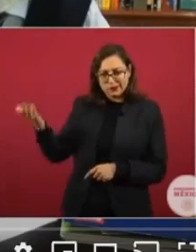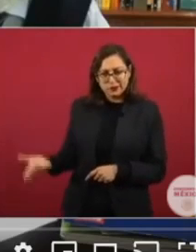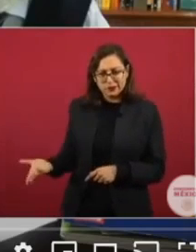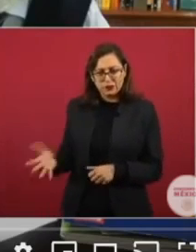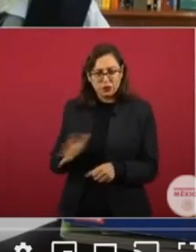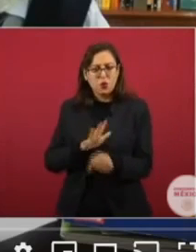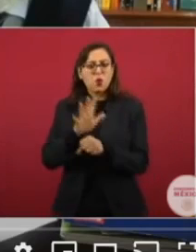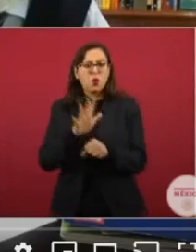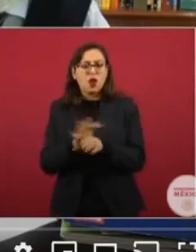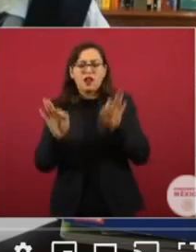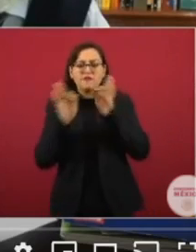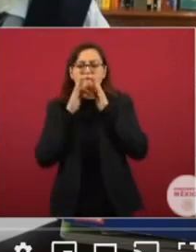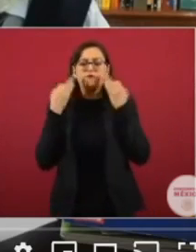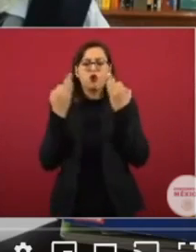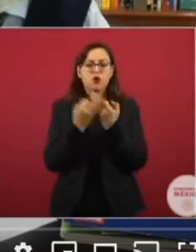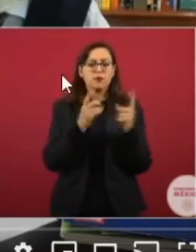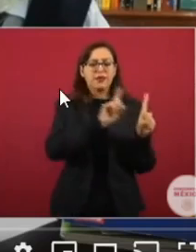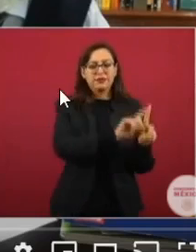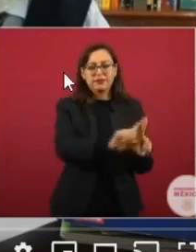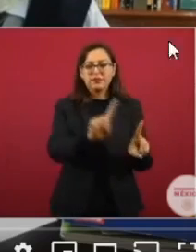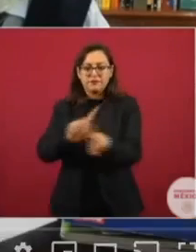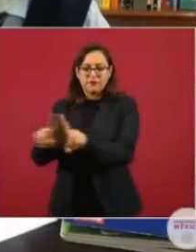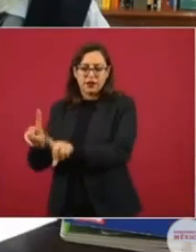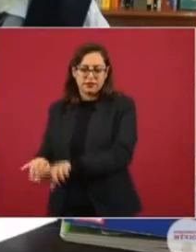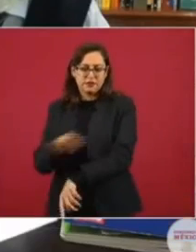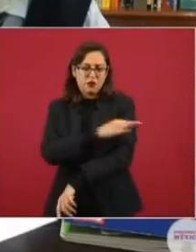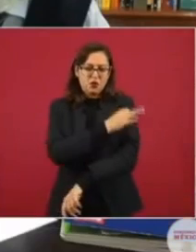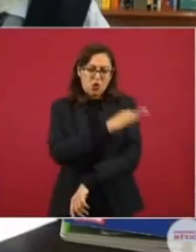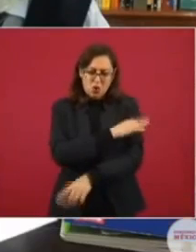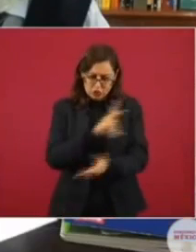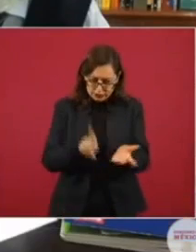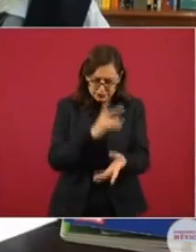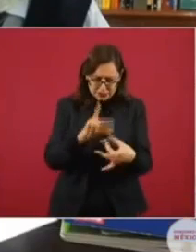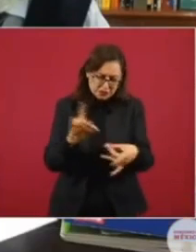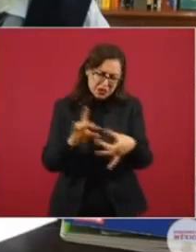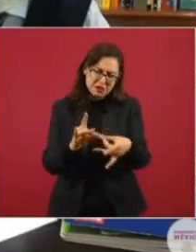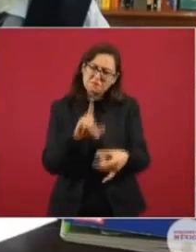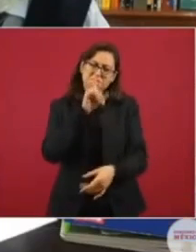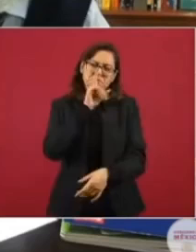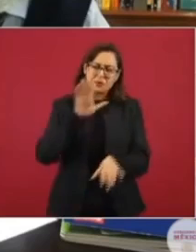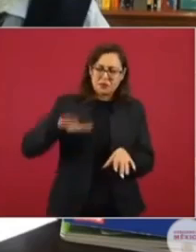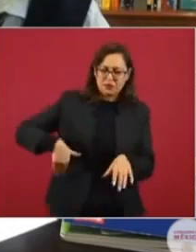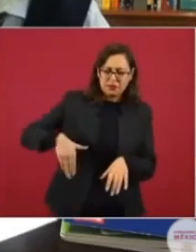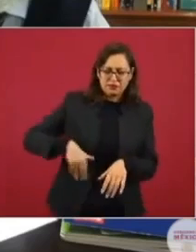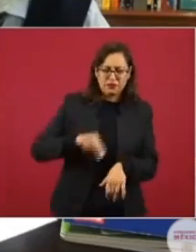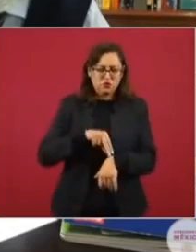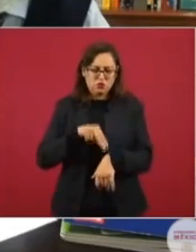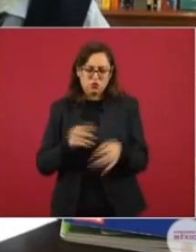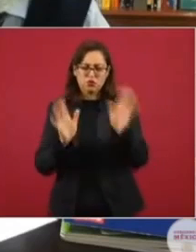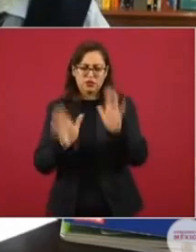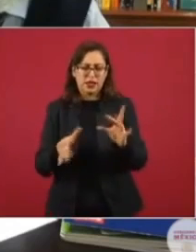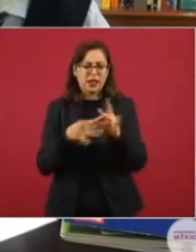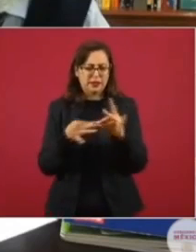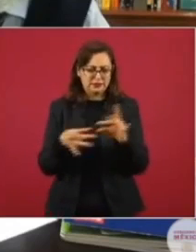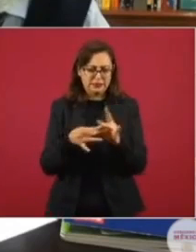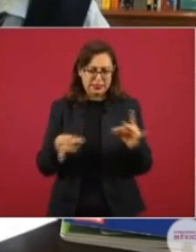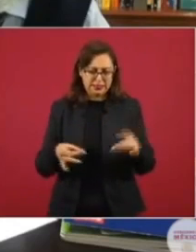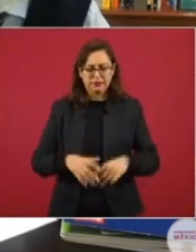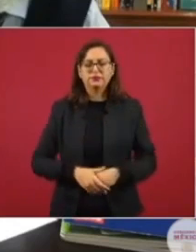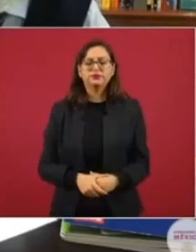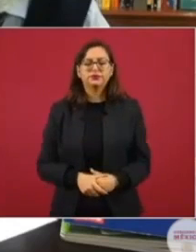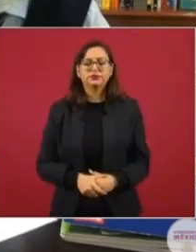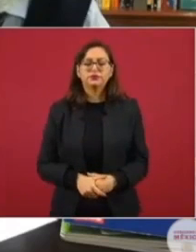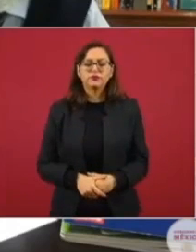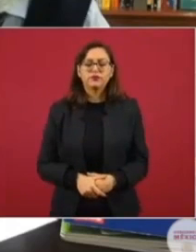tecnologías y las implicaciones que tienen para su manejo de logística y de conservación y de uso.